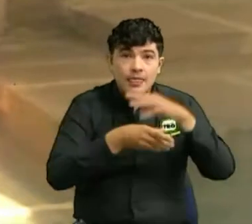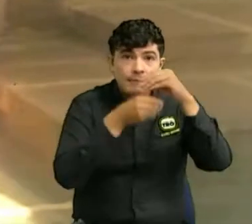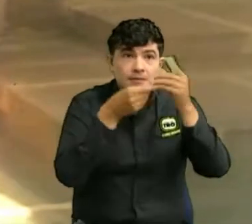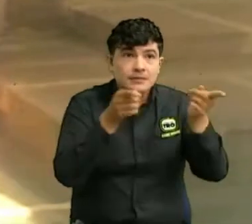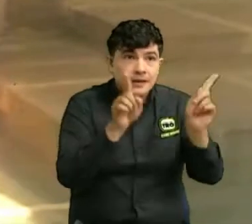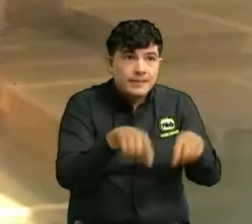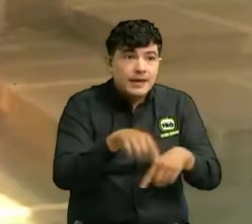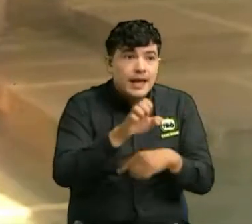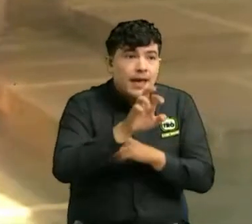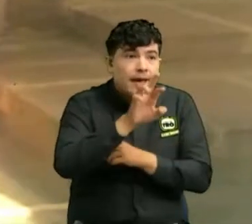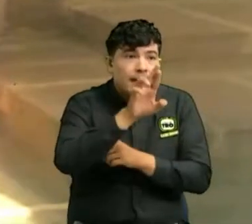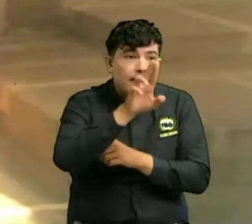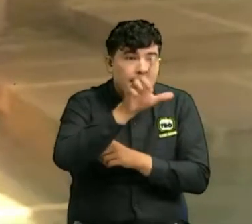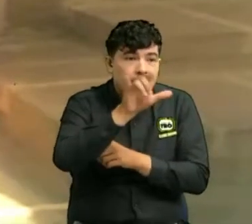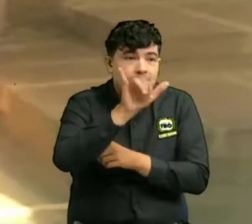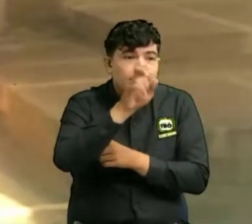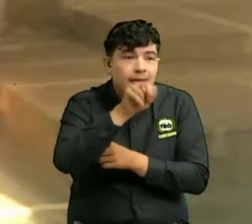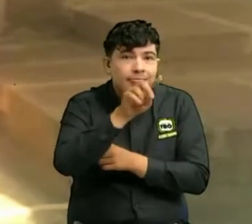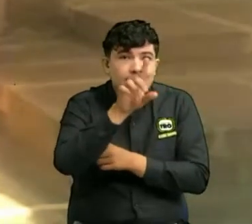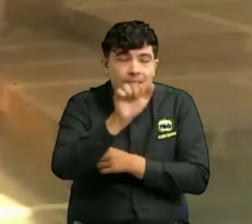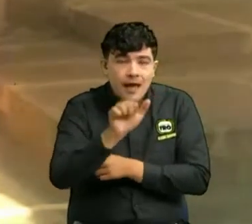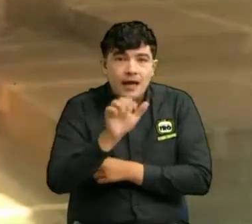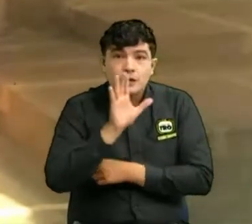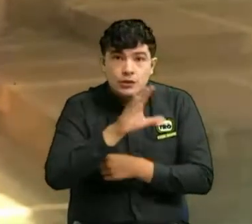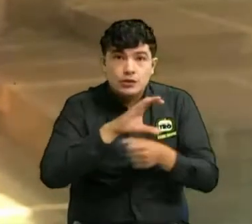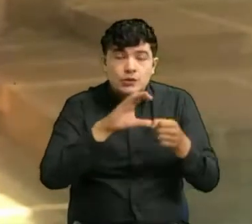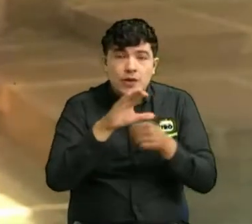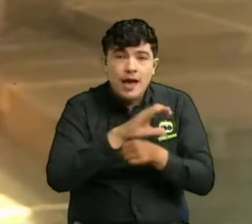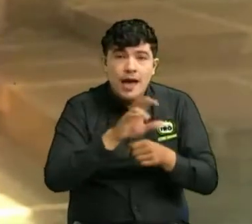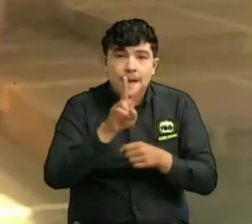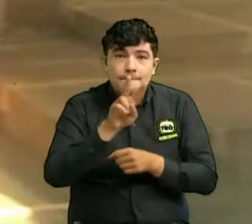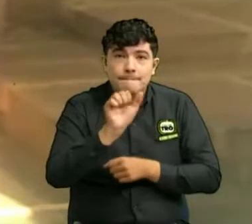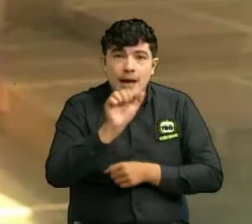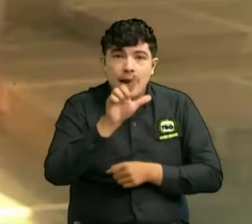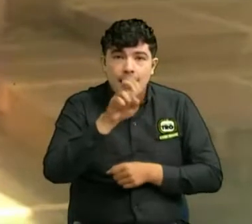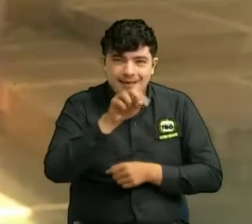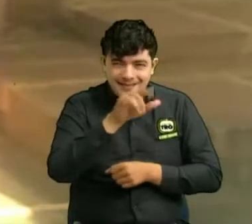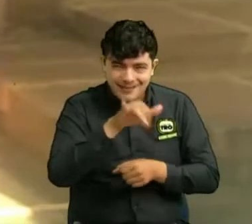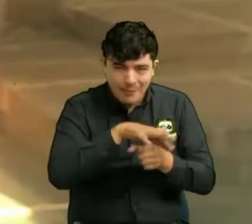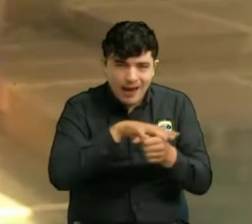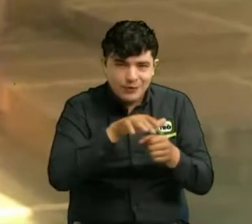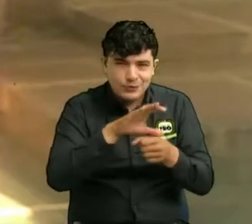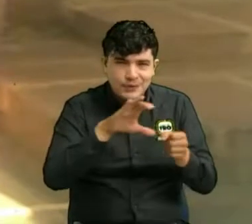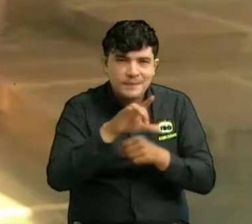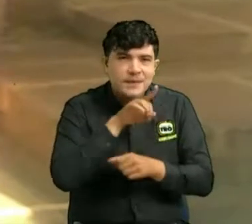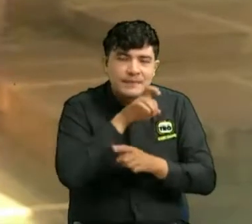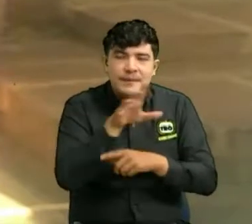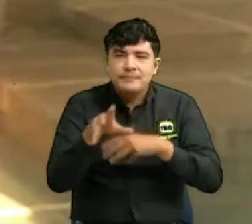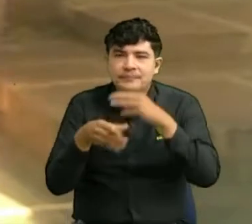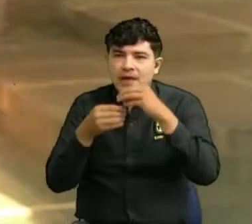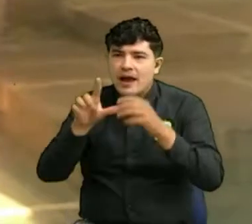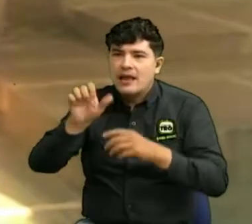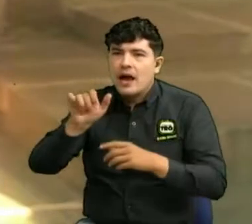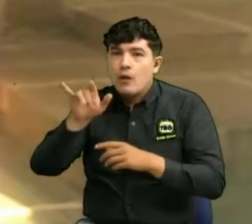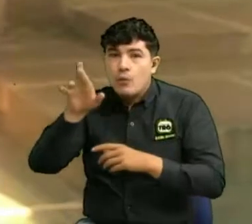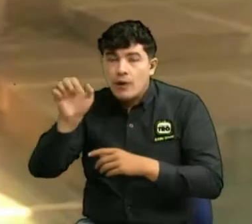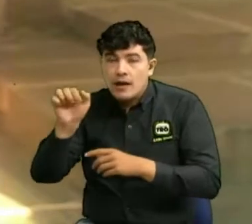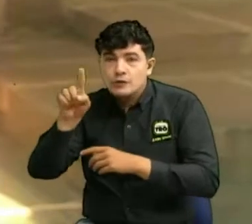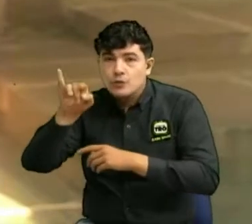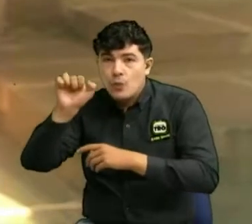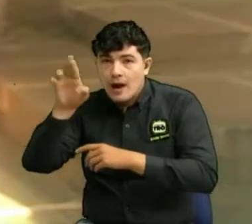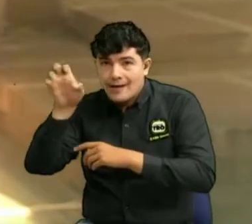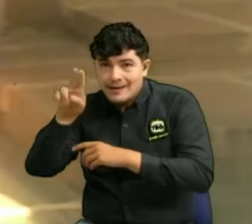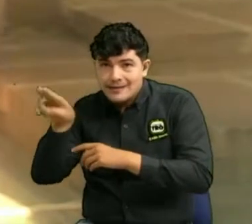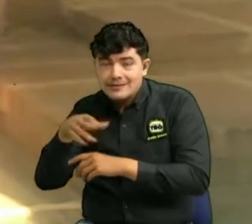Silva Villamizar desde Ciudad Valencia. Ciudad Valencia es un barrio de Bucaramanga. Tenemos a Laura Suárez Acero, también